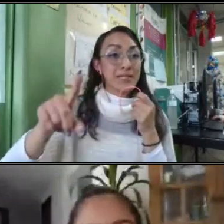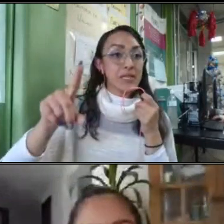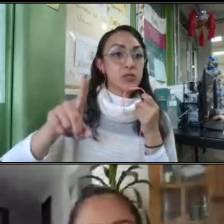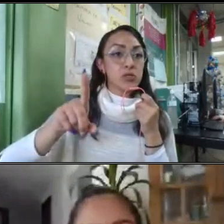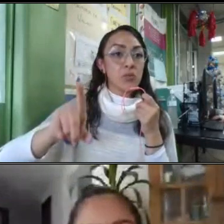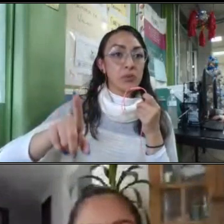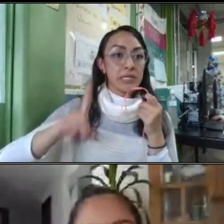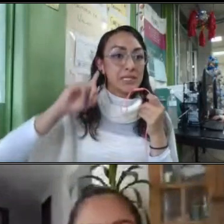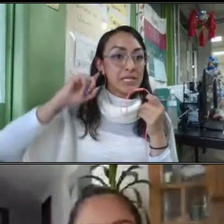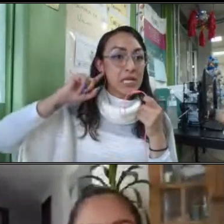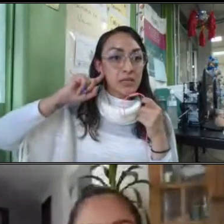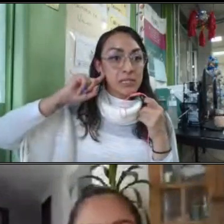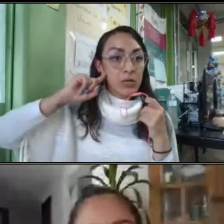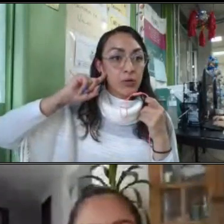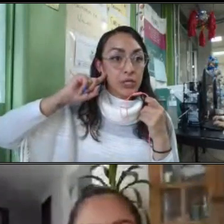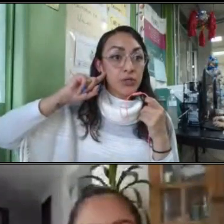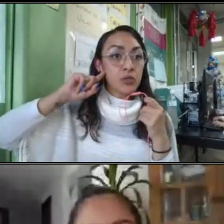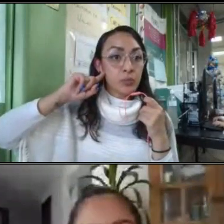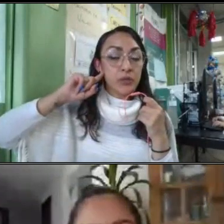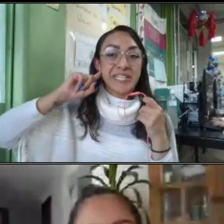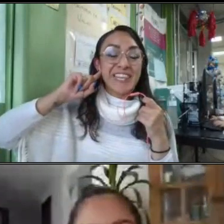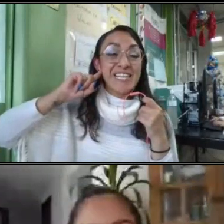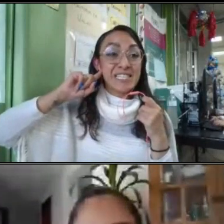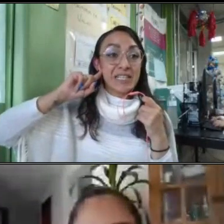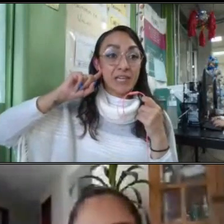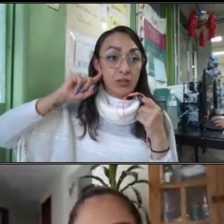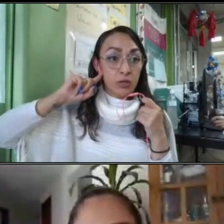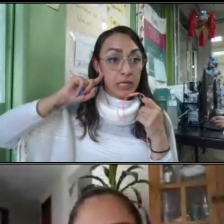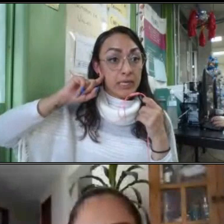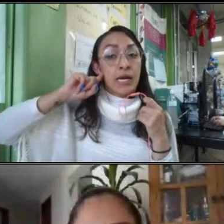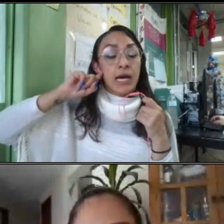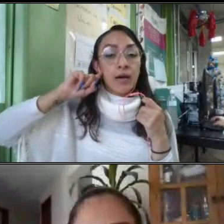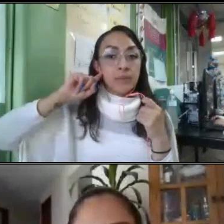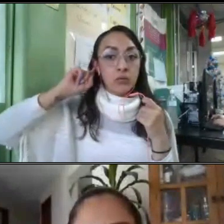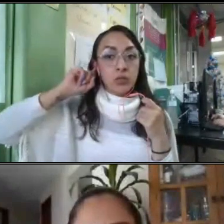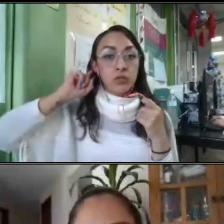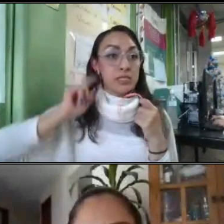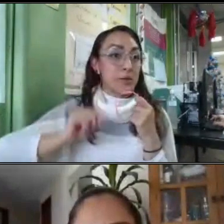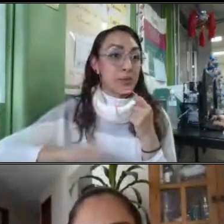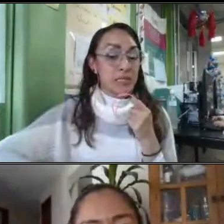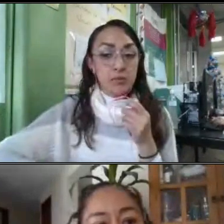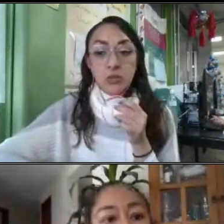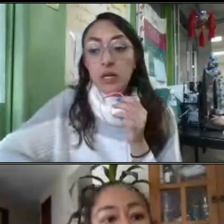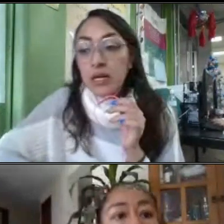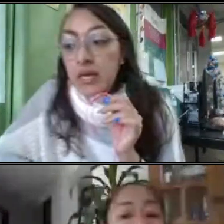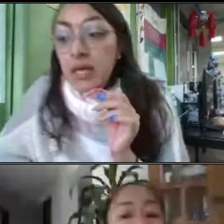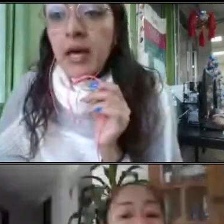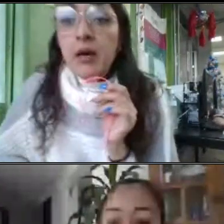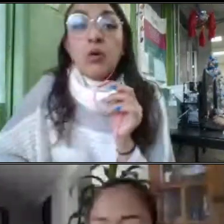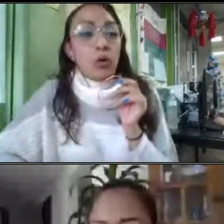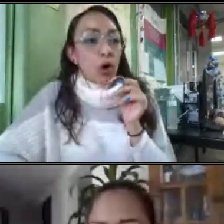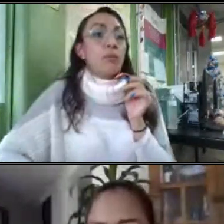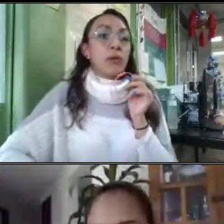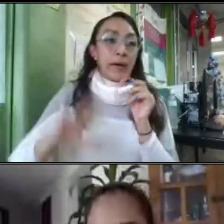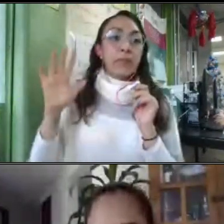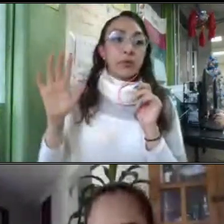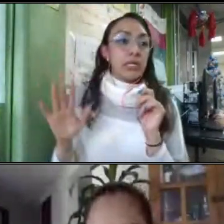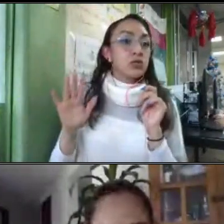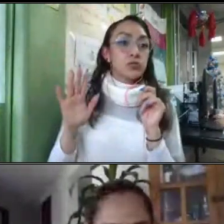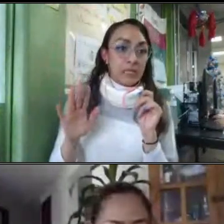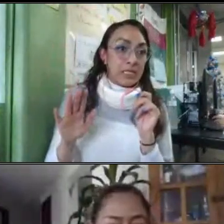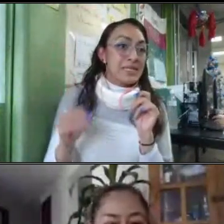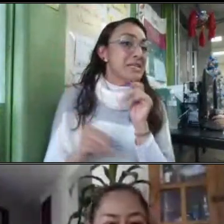a partir de estos componentes, a través del oído, yo puedo ir describiéndole a mi alumno con discapacidad visual cómo